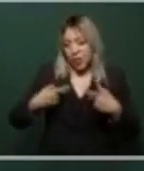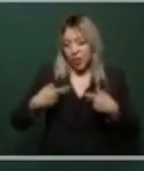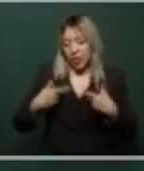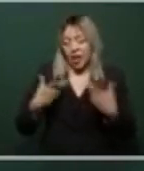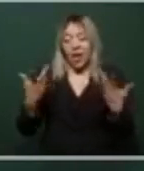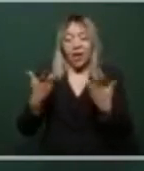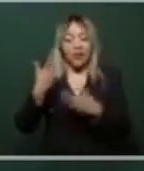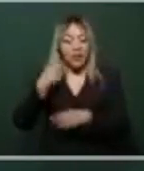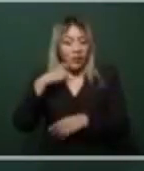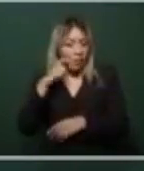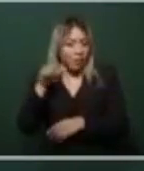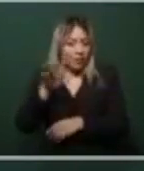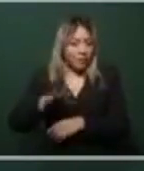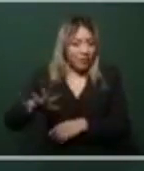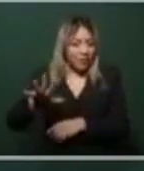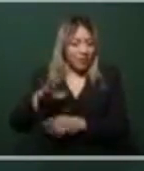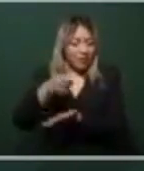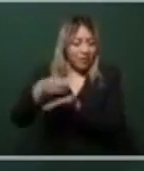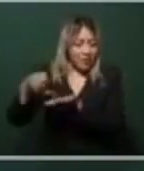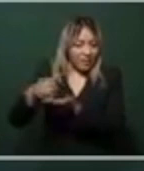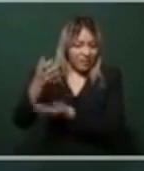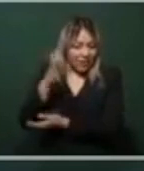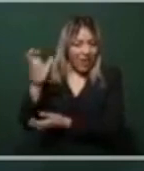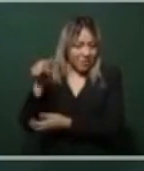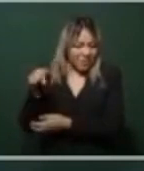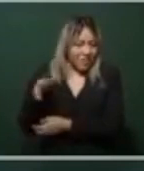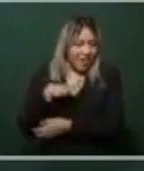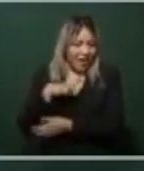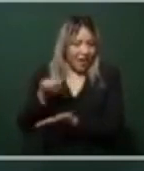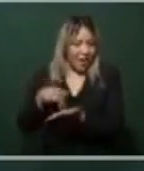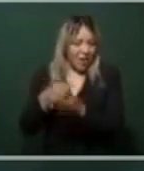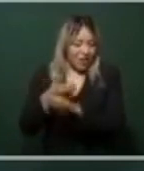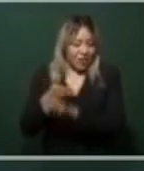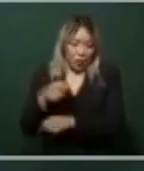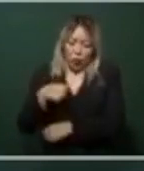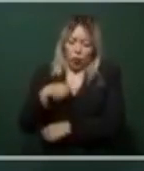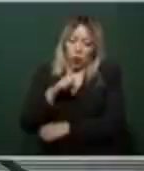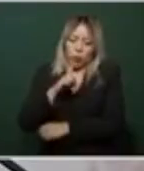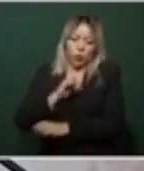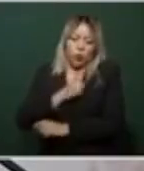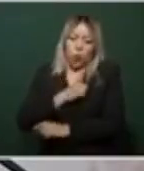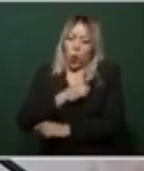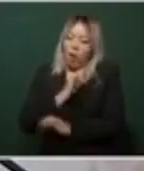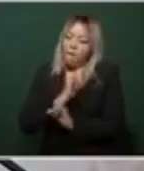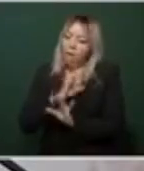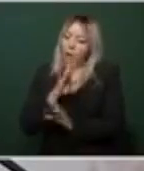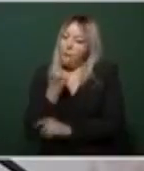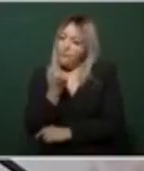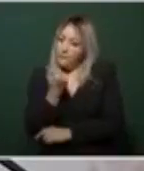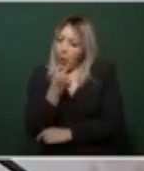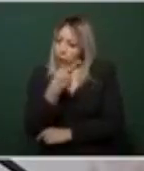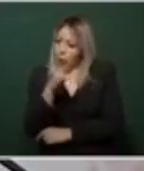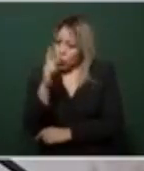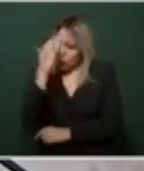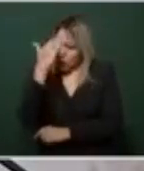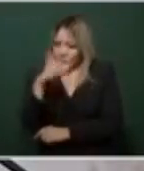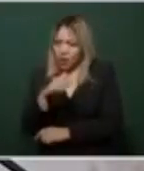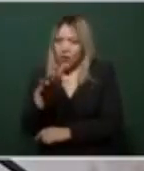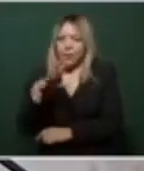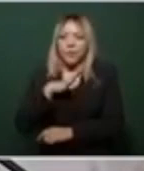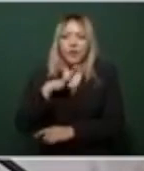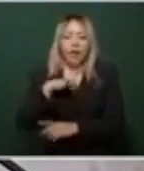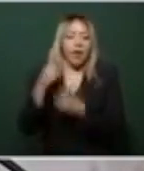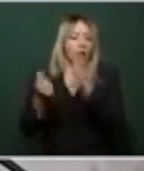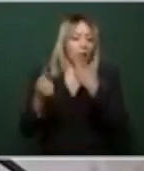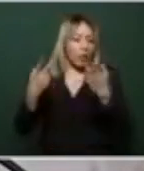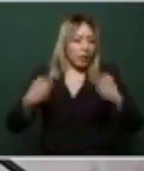de Estados Unidos, ahí se los dejo de tarea porque no me quiero meter en esos asuntos. Hay legisladores